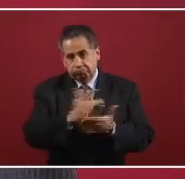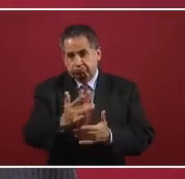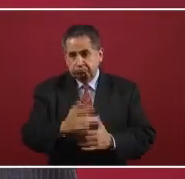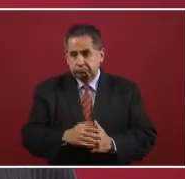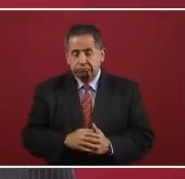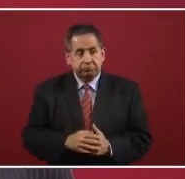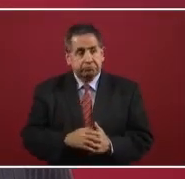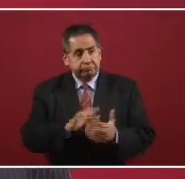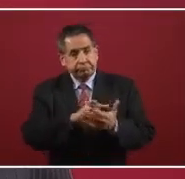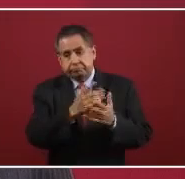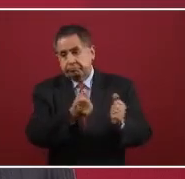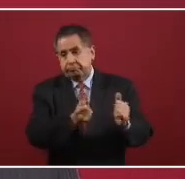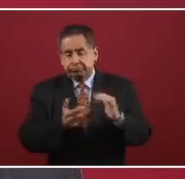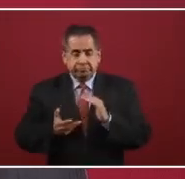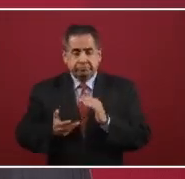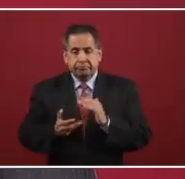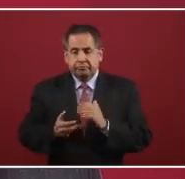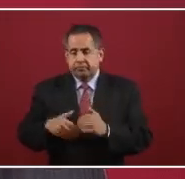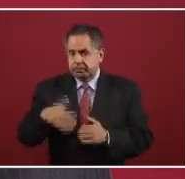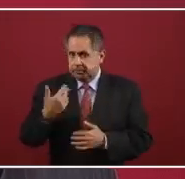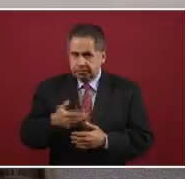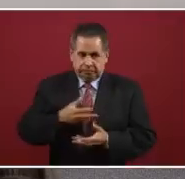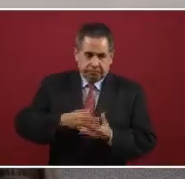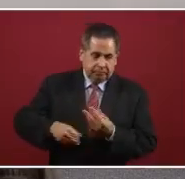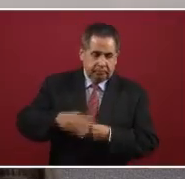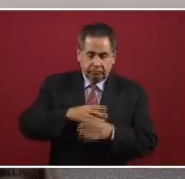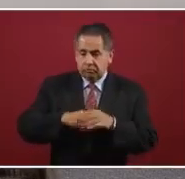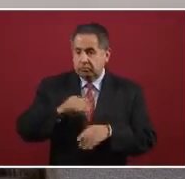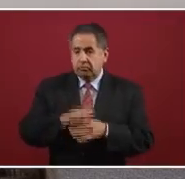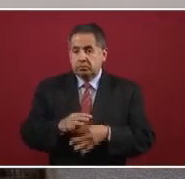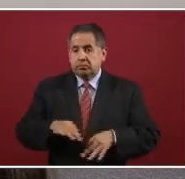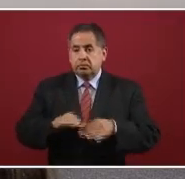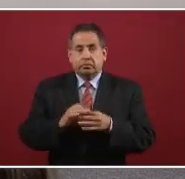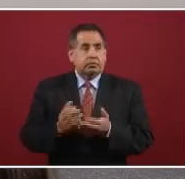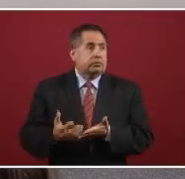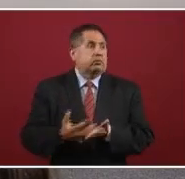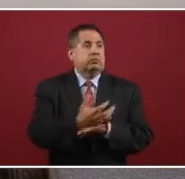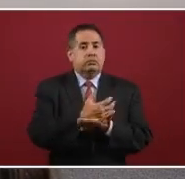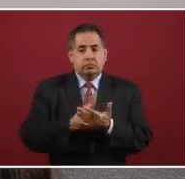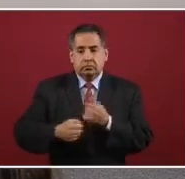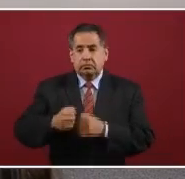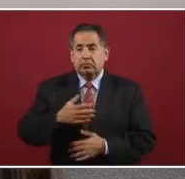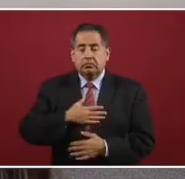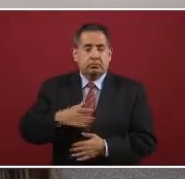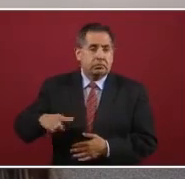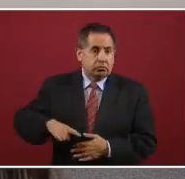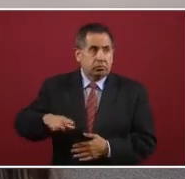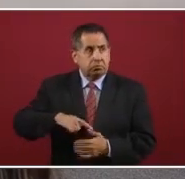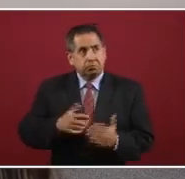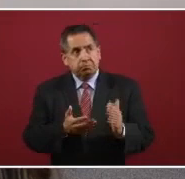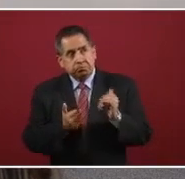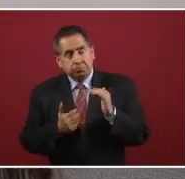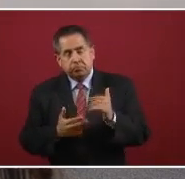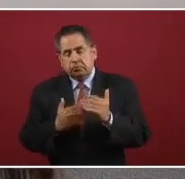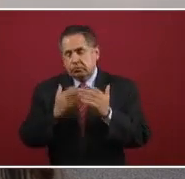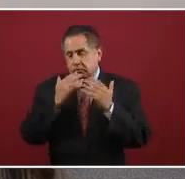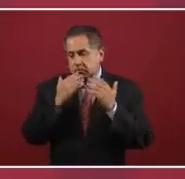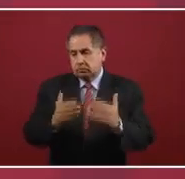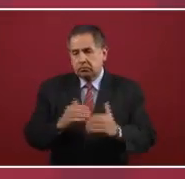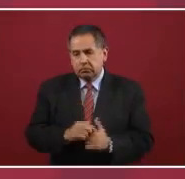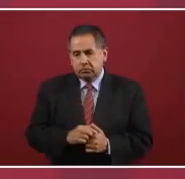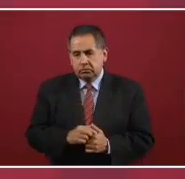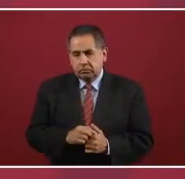Esas remesas son la fuente principal de ingresos que tiene nuestro país. Por